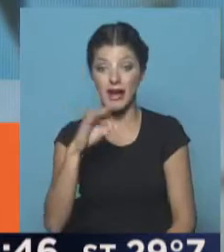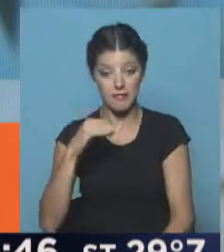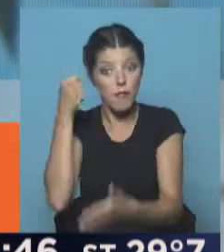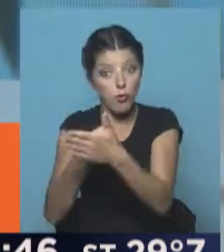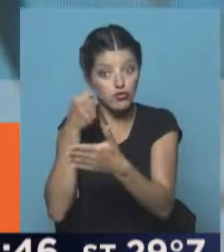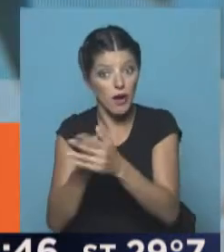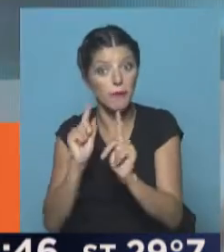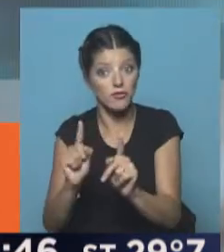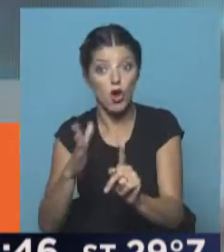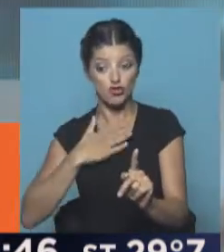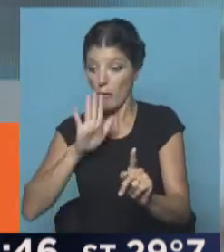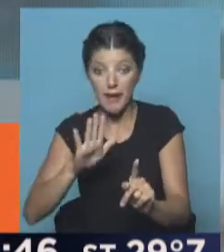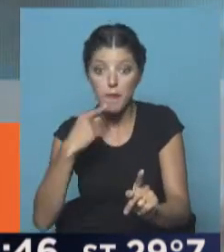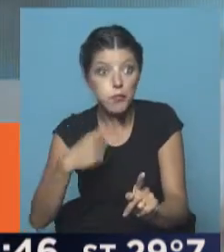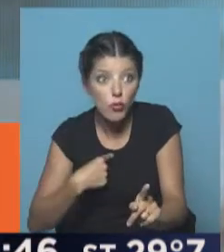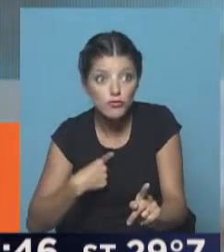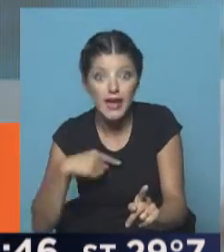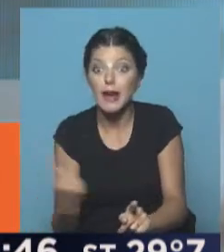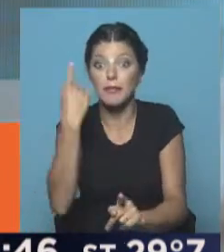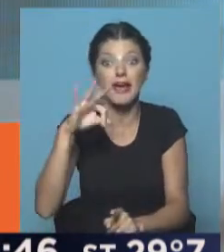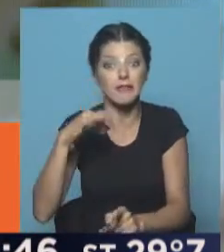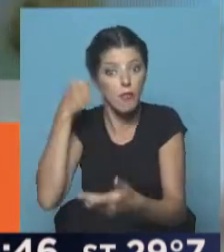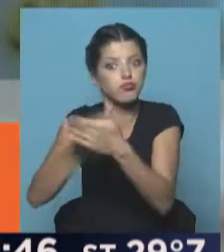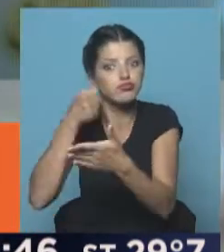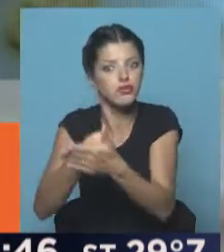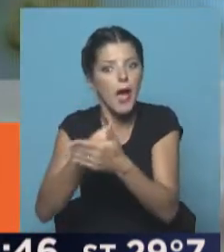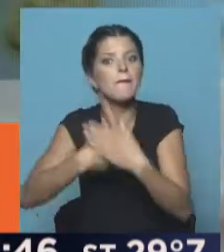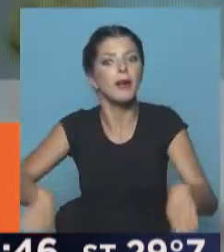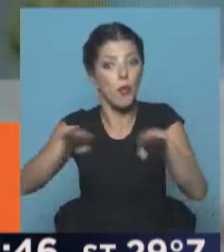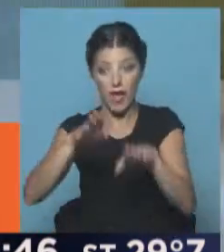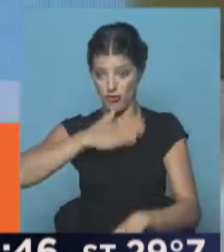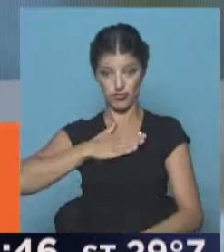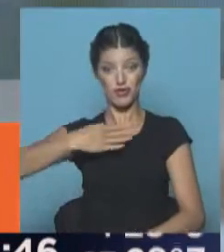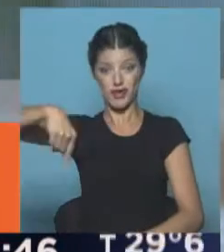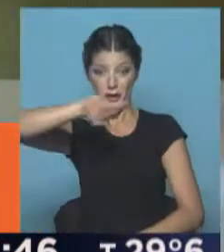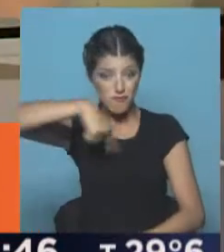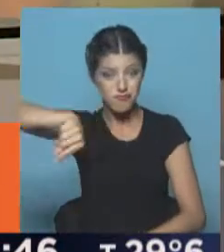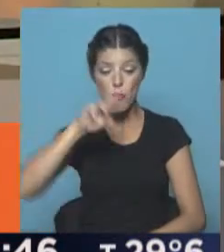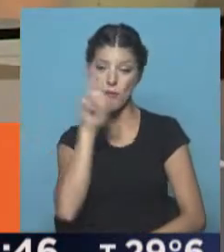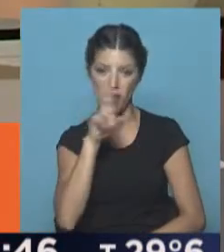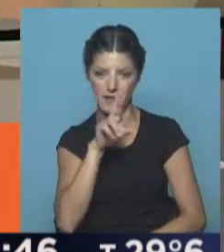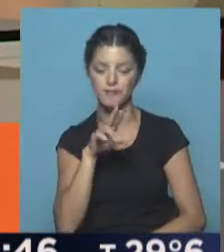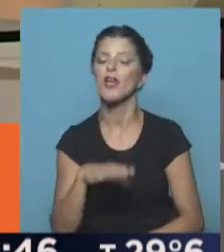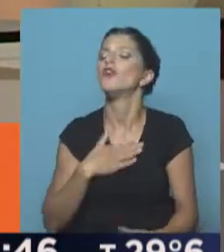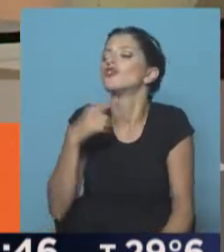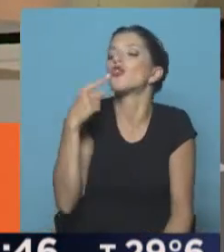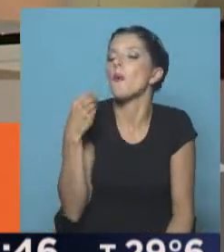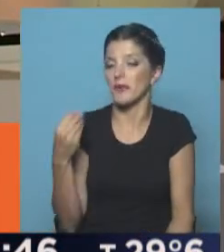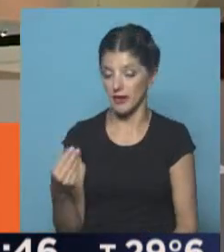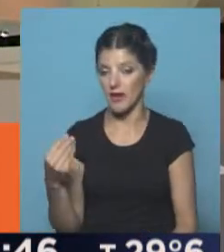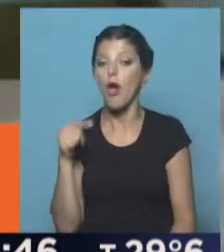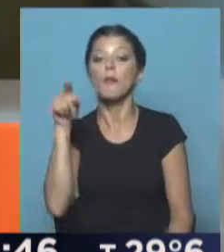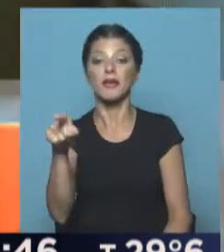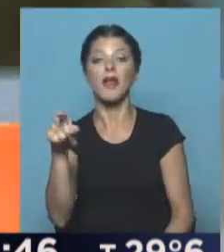esperando preguntas, dijo, las primeras que tenemos que hacernos nuestro lugar somos nosotras. ¿Y por qué digo esto? Porque estamos hablando de mujeres que a lo mejor tienen limitaciones con el tema de